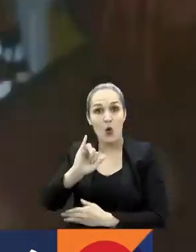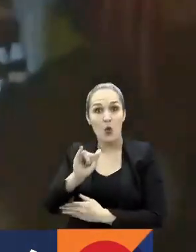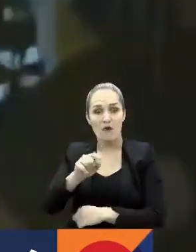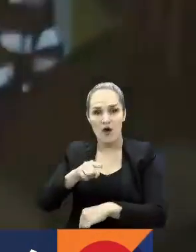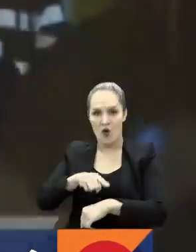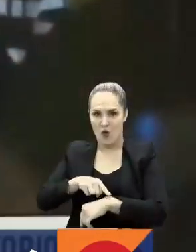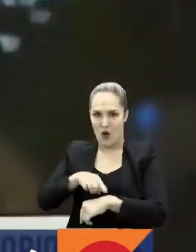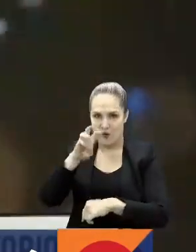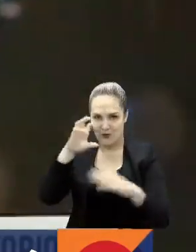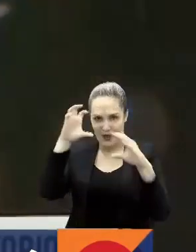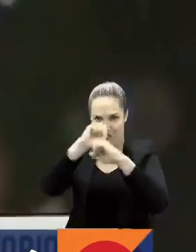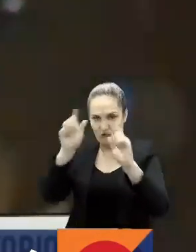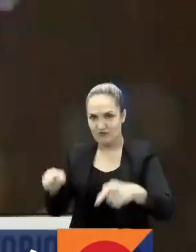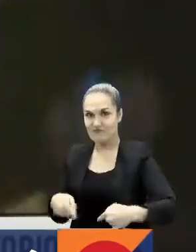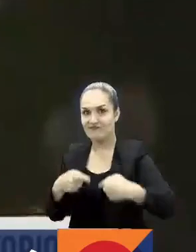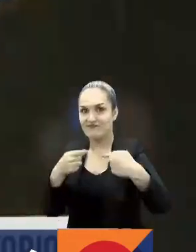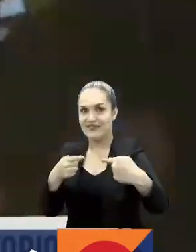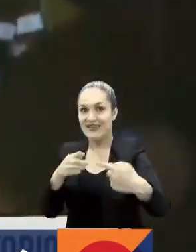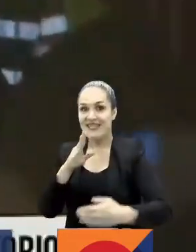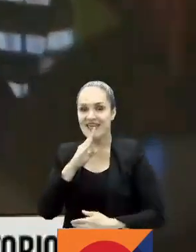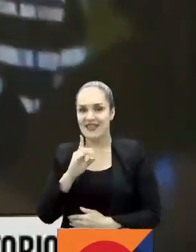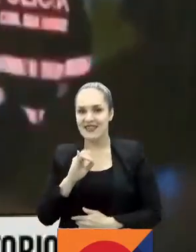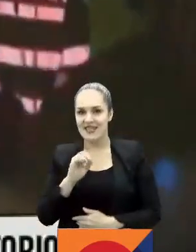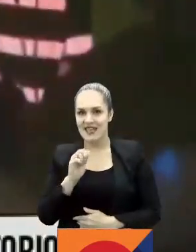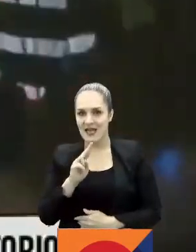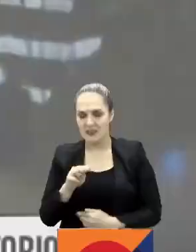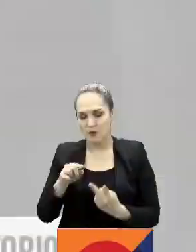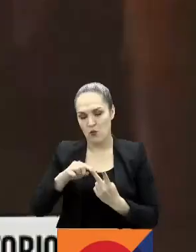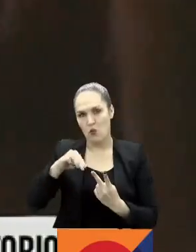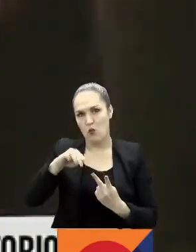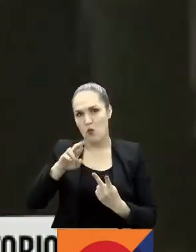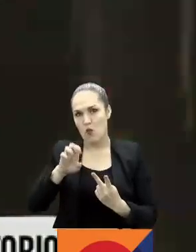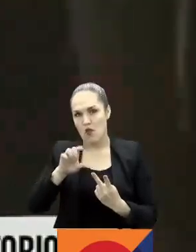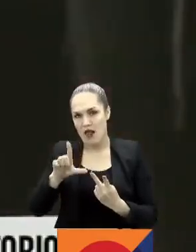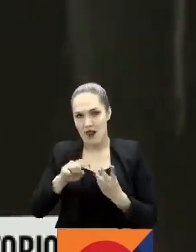Díaz, Muriel y Zapata serán titulares. Todo en la sección deportiva.